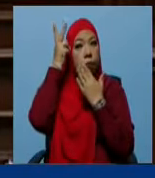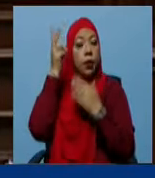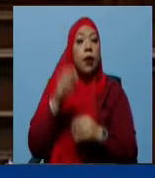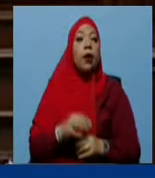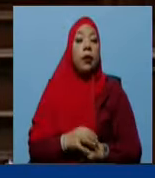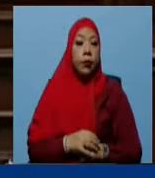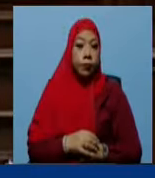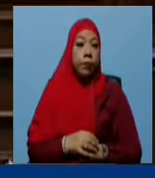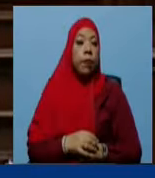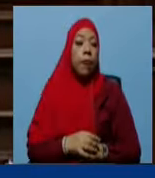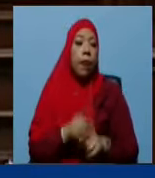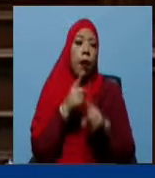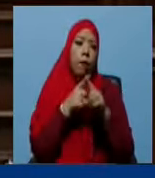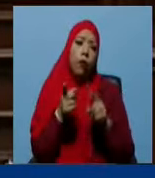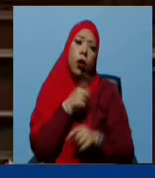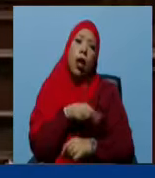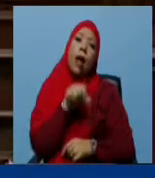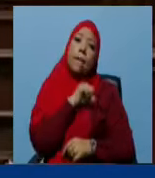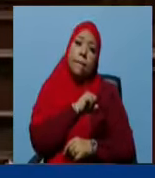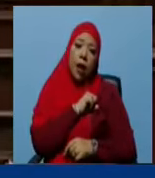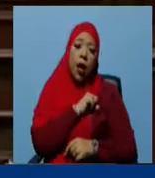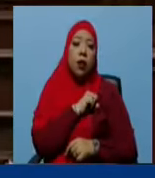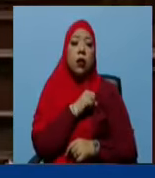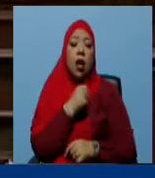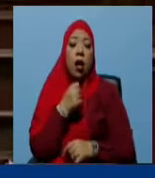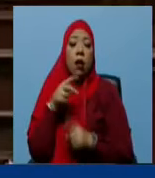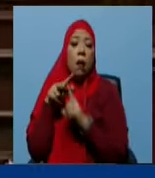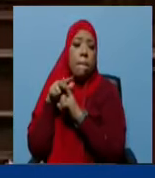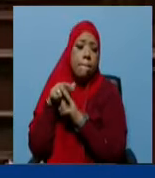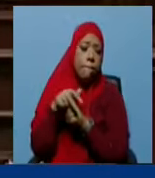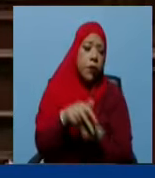el imperio español de entonces utilizó métodos